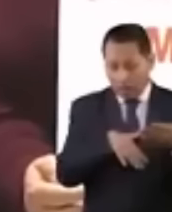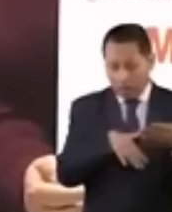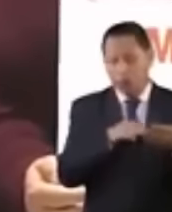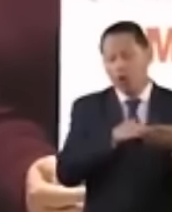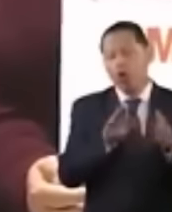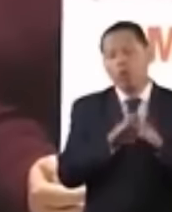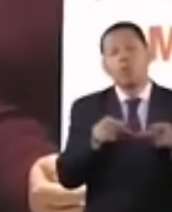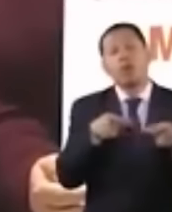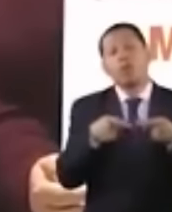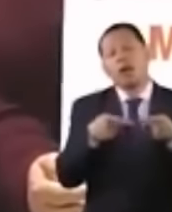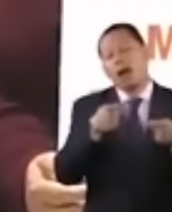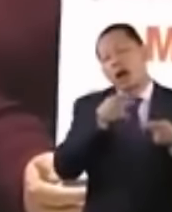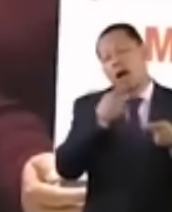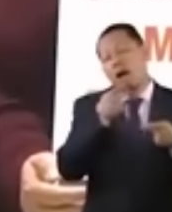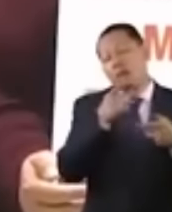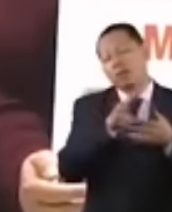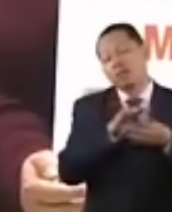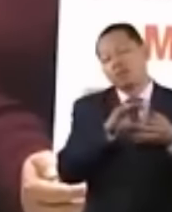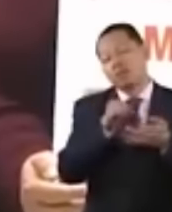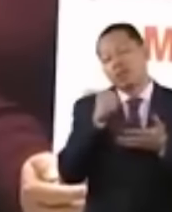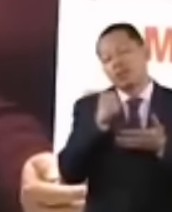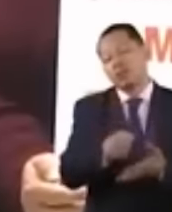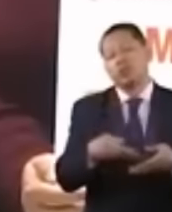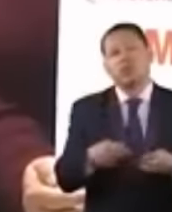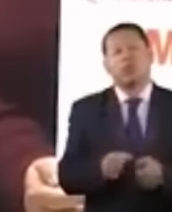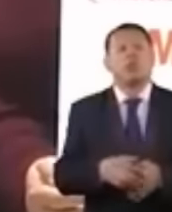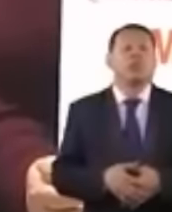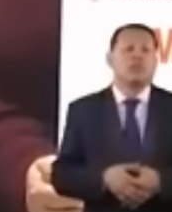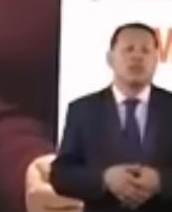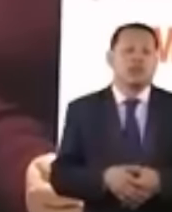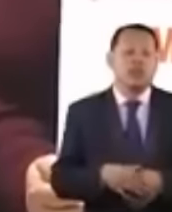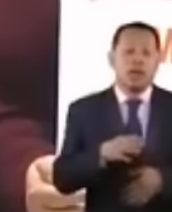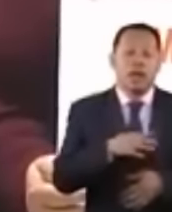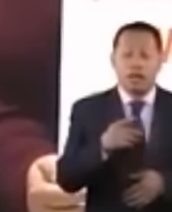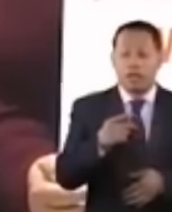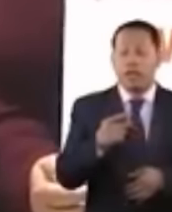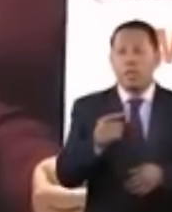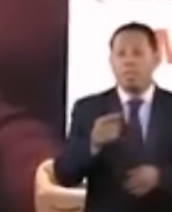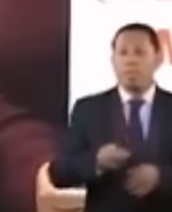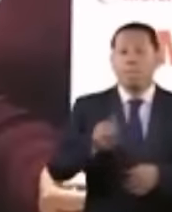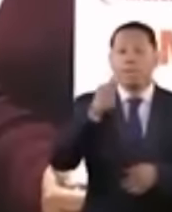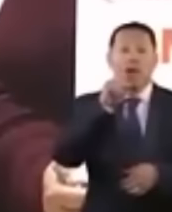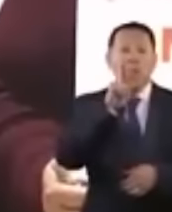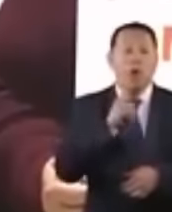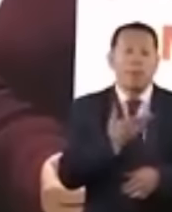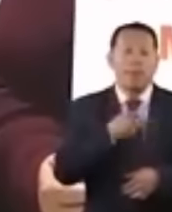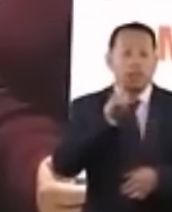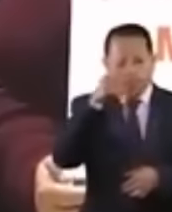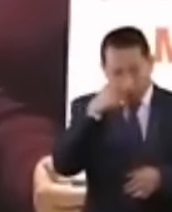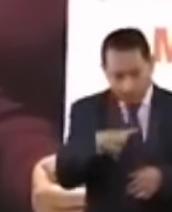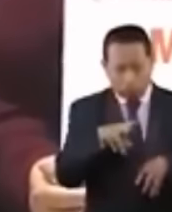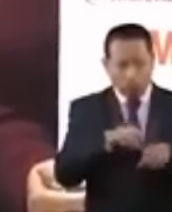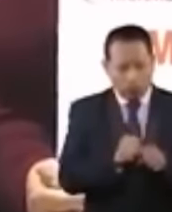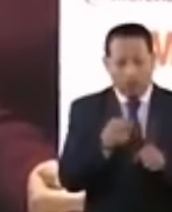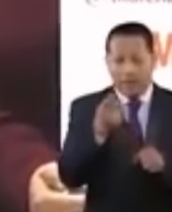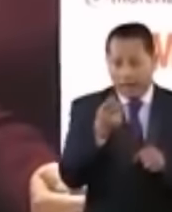lo que preparé para hablar del presupuesto de egresos. Llegó la primera mujer presidenta de México, esa a la